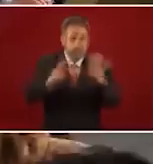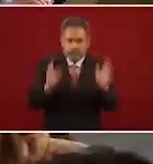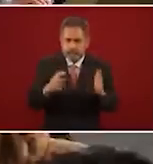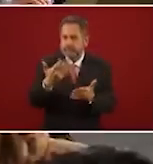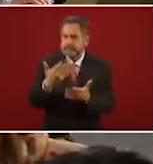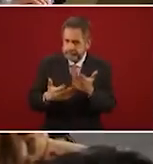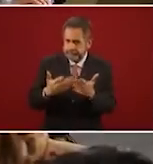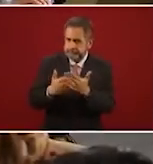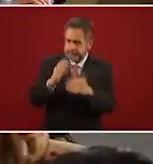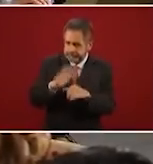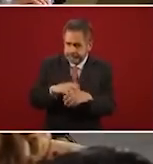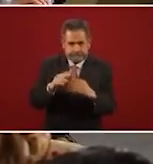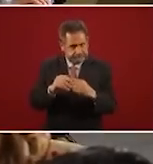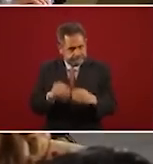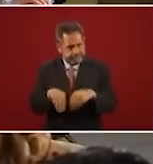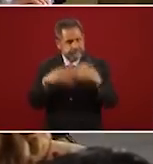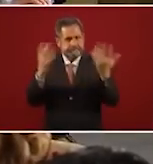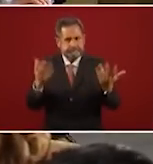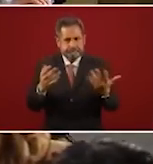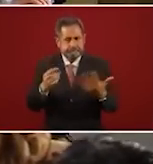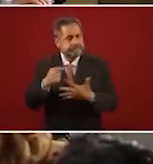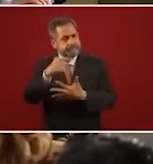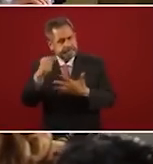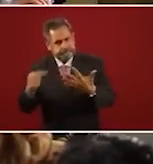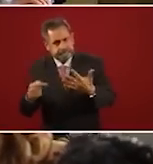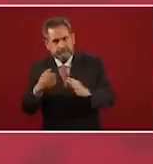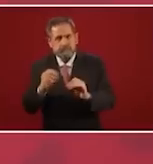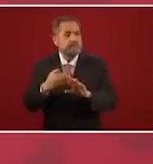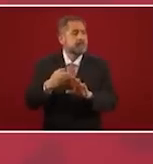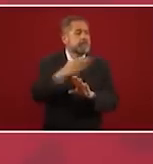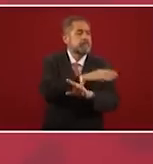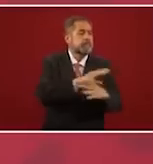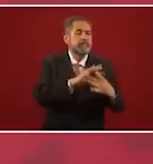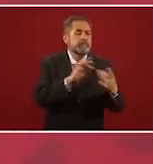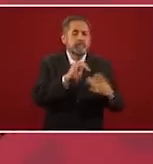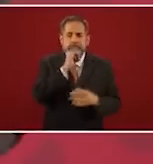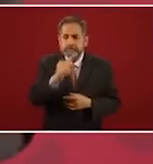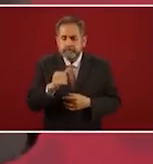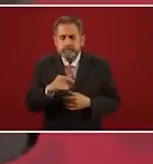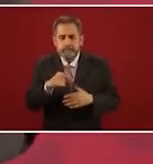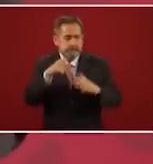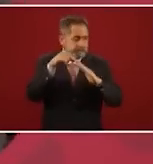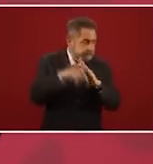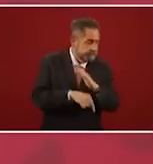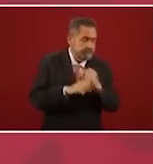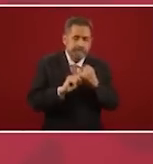se dan antecedentes, no se